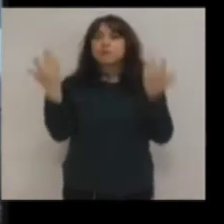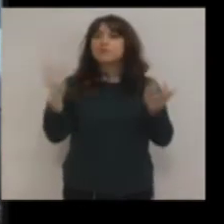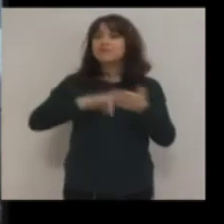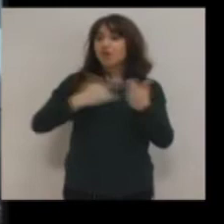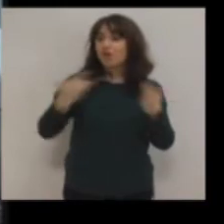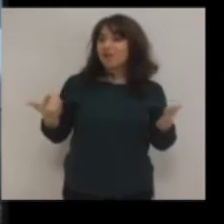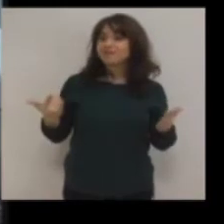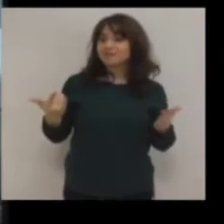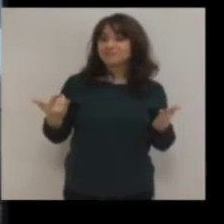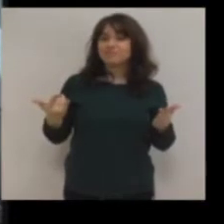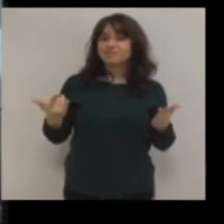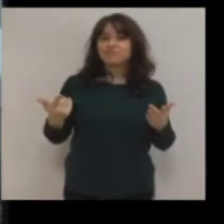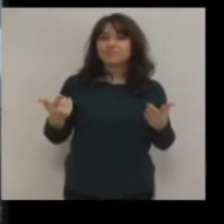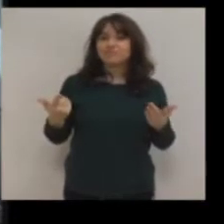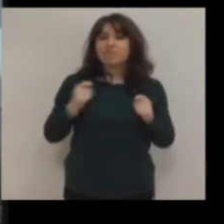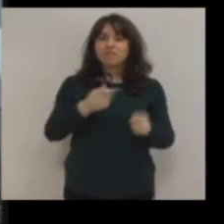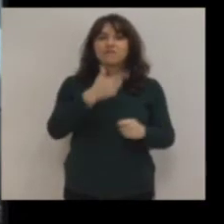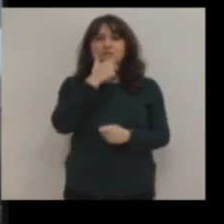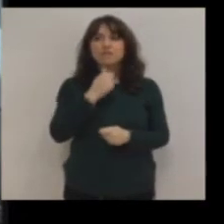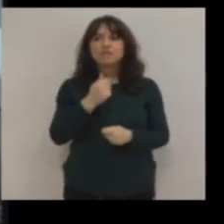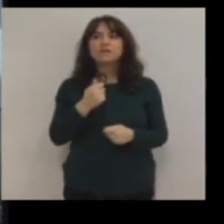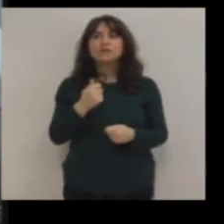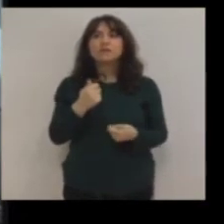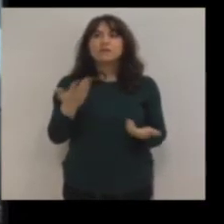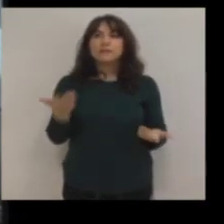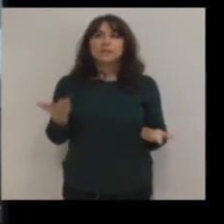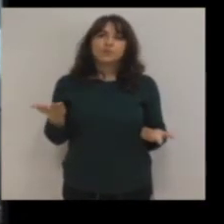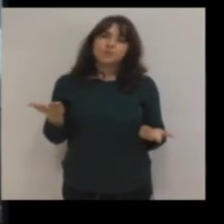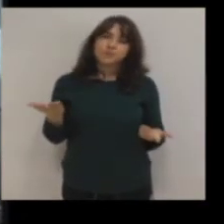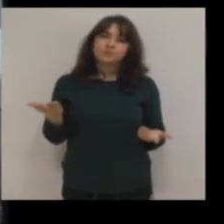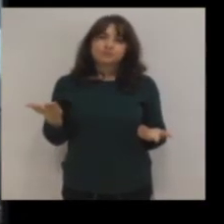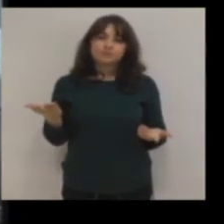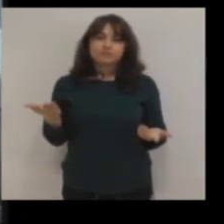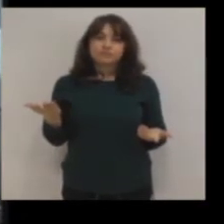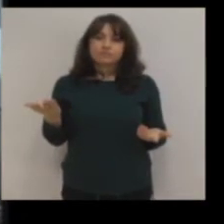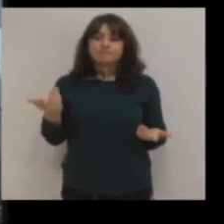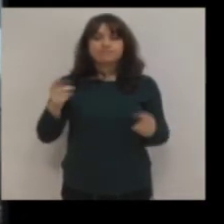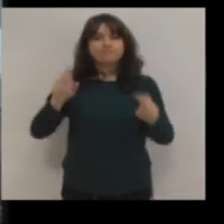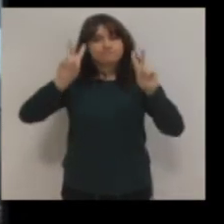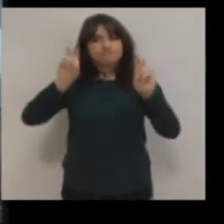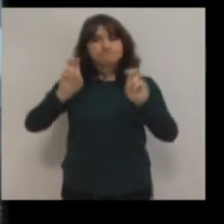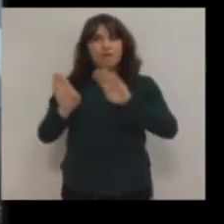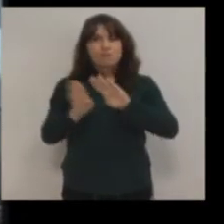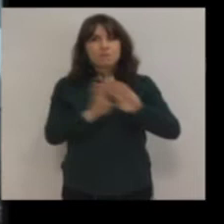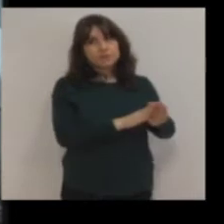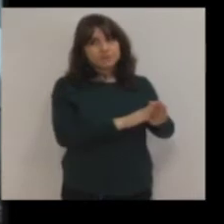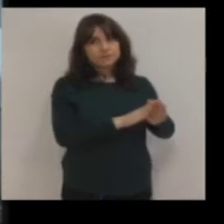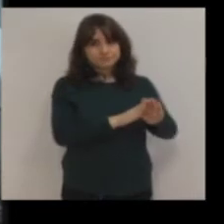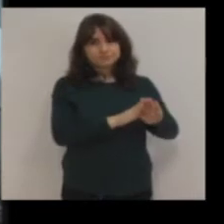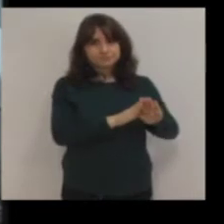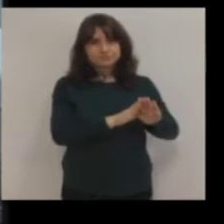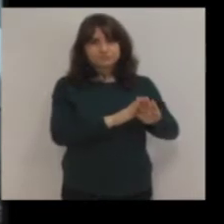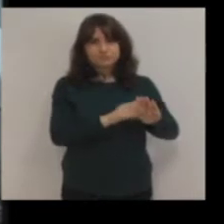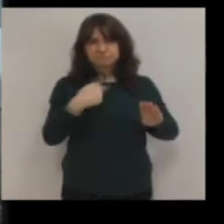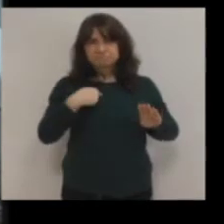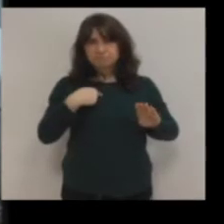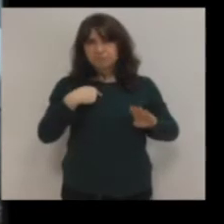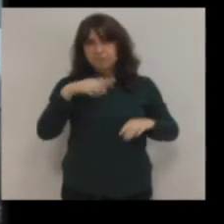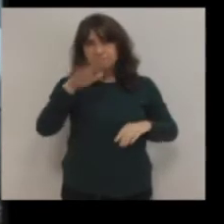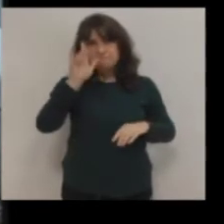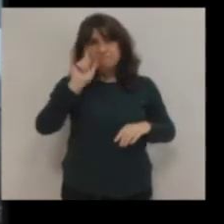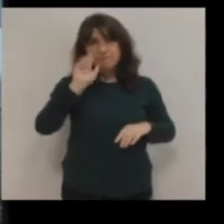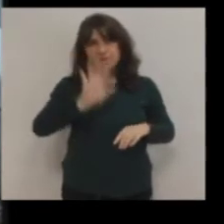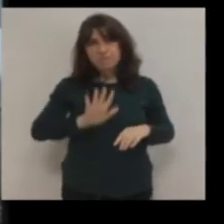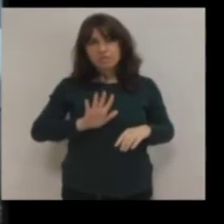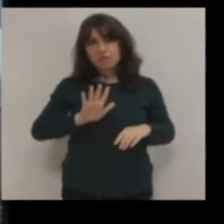un papel muy importante. Pero ahí hay otro aspecto que yo creo que hace